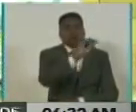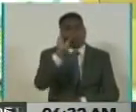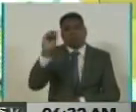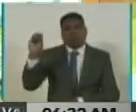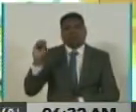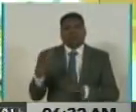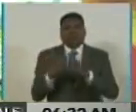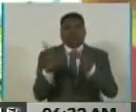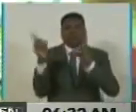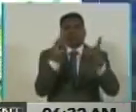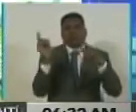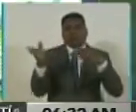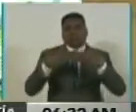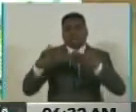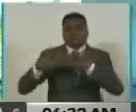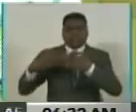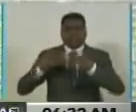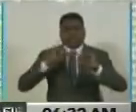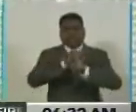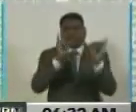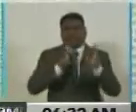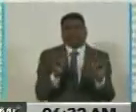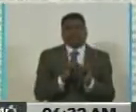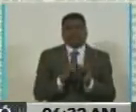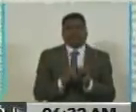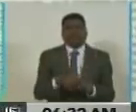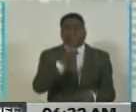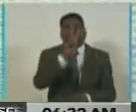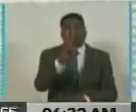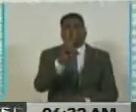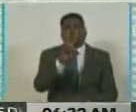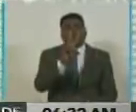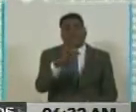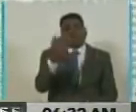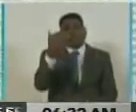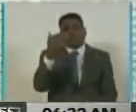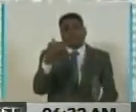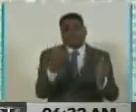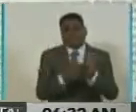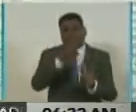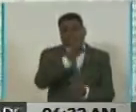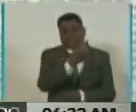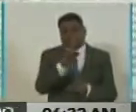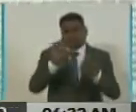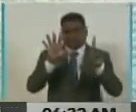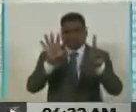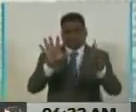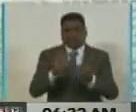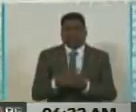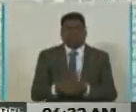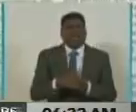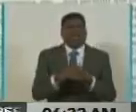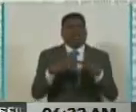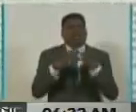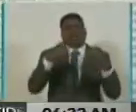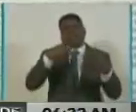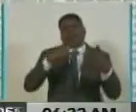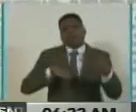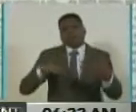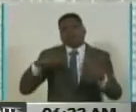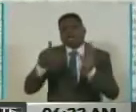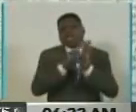distraer y cerrar de mejor manera el año 2016. Y que no tiene que quedarse callada ante las violaciones de derechos humanos de algunos